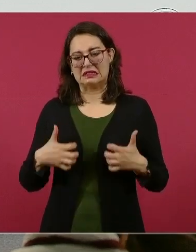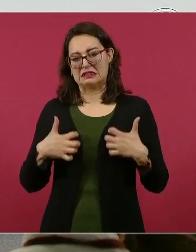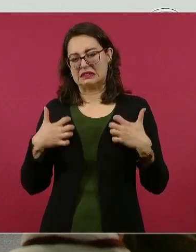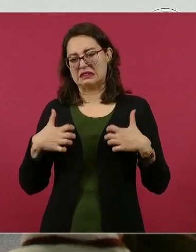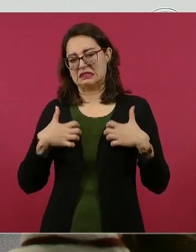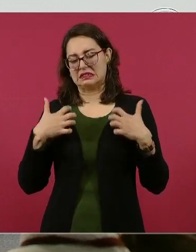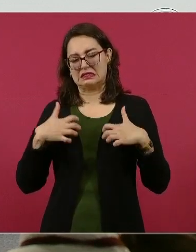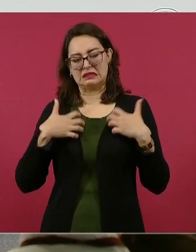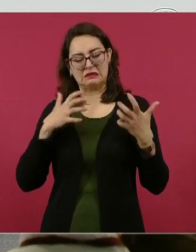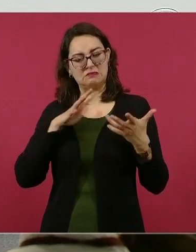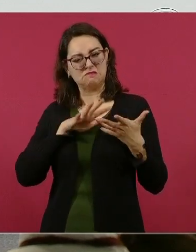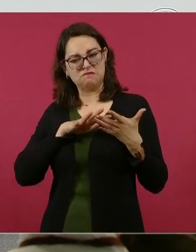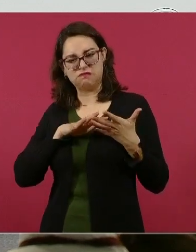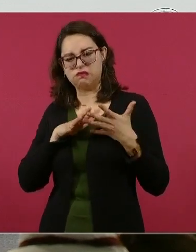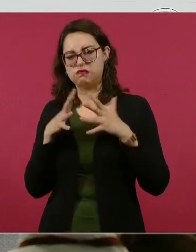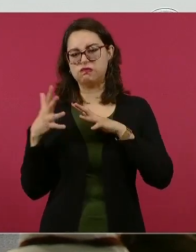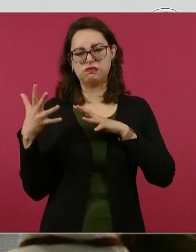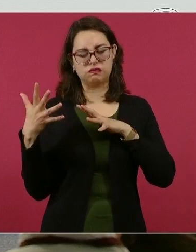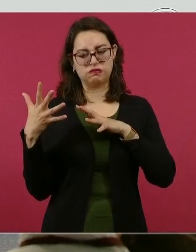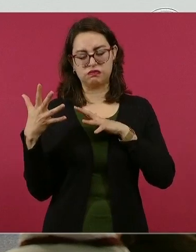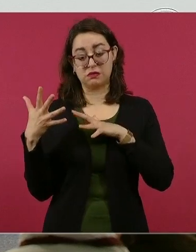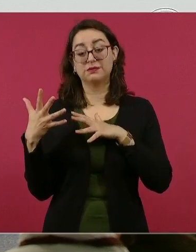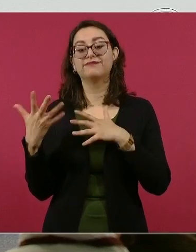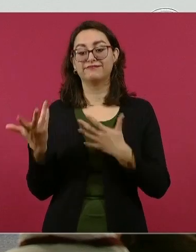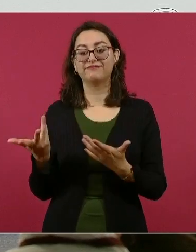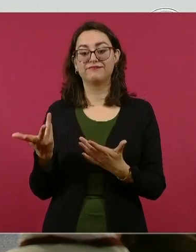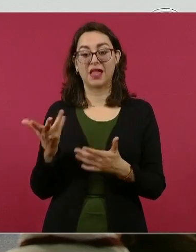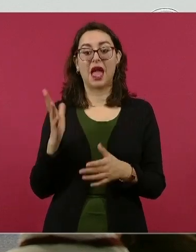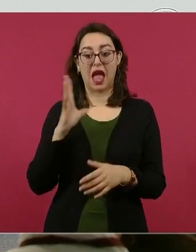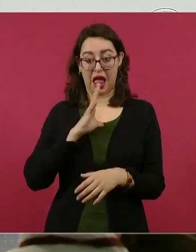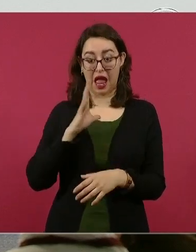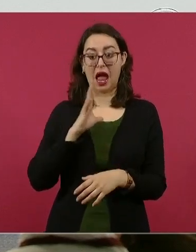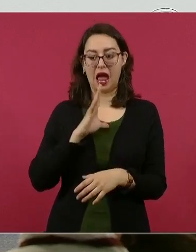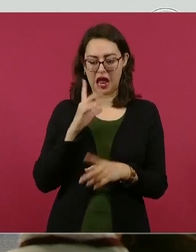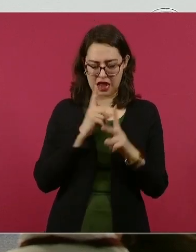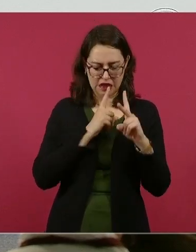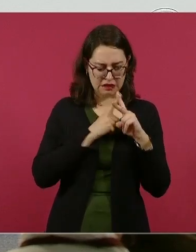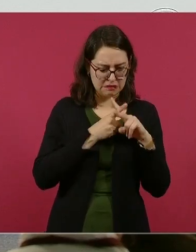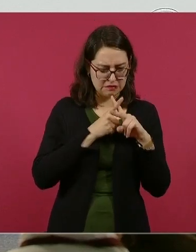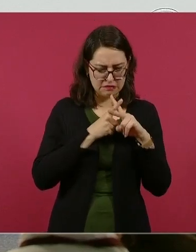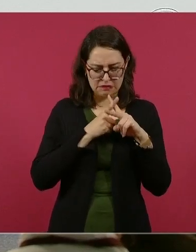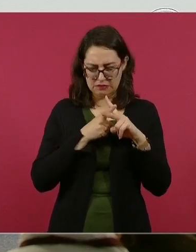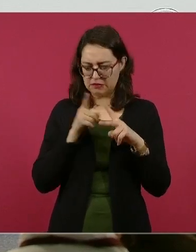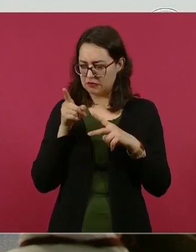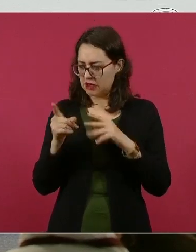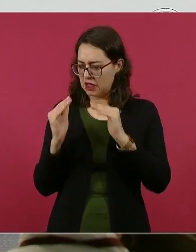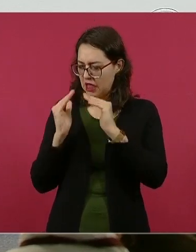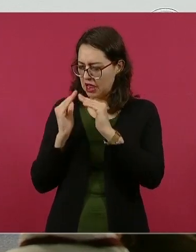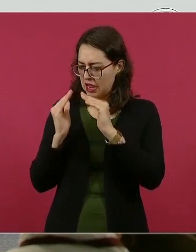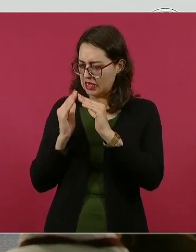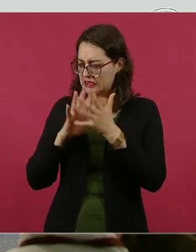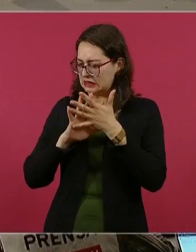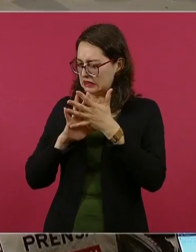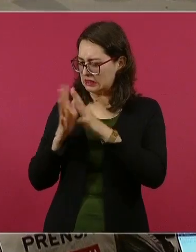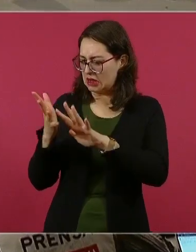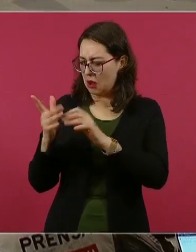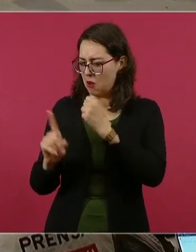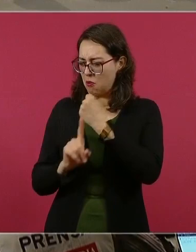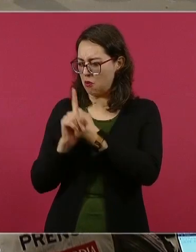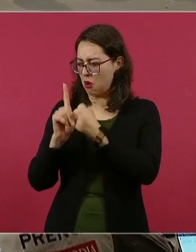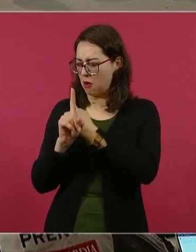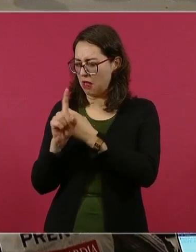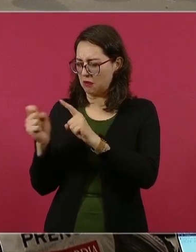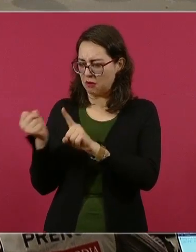de alimentación entre el uso de sustancias, el abuso de sustancias, la adicción a sustancias,